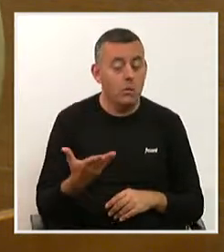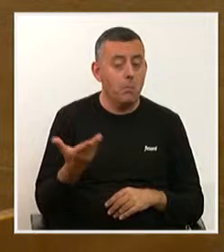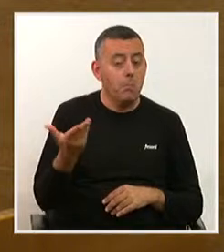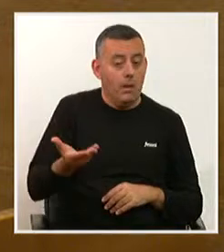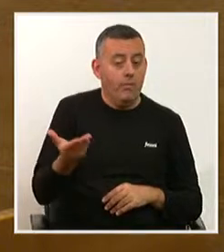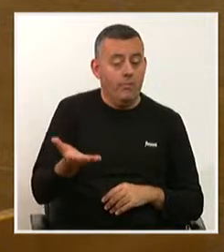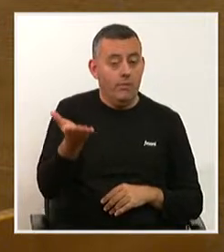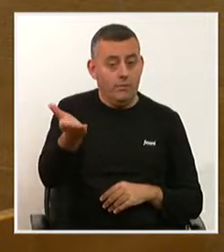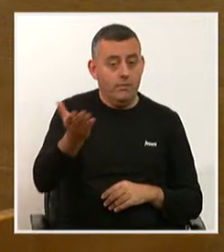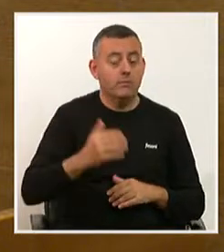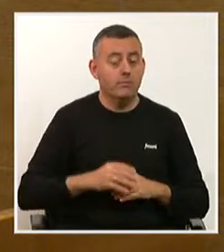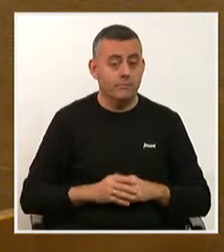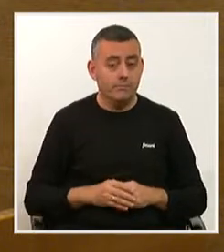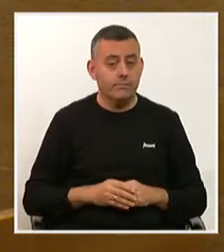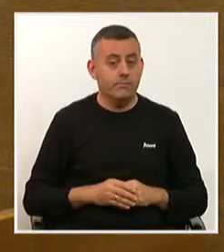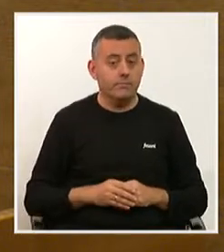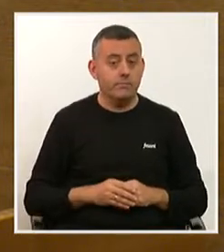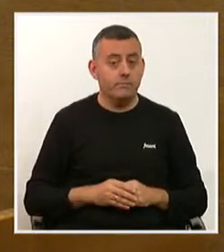esc